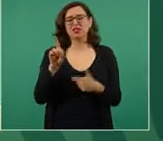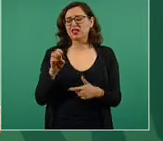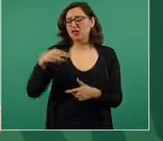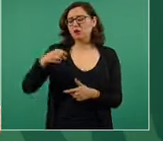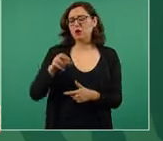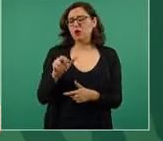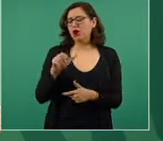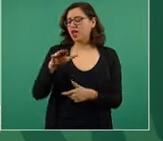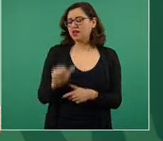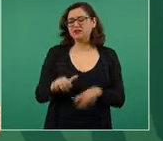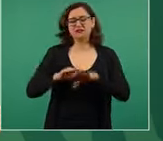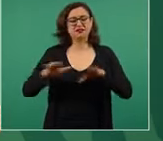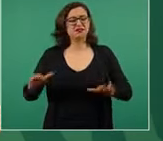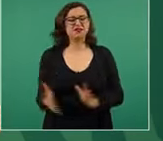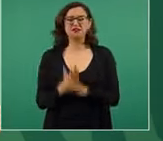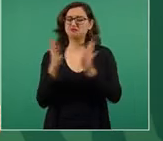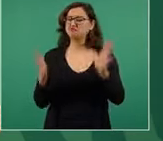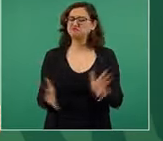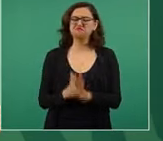muy pocos.